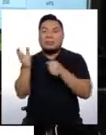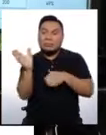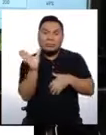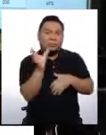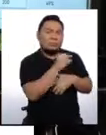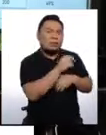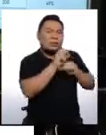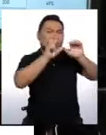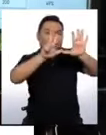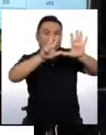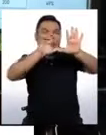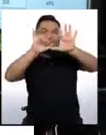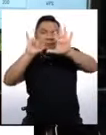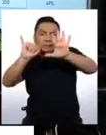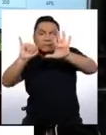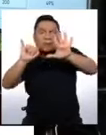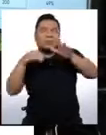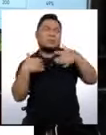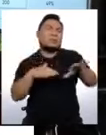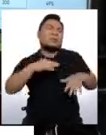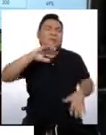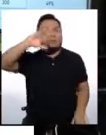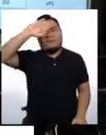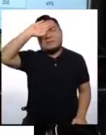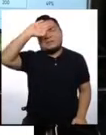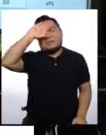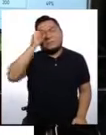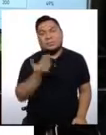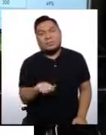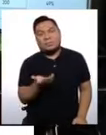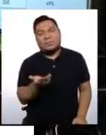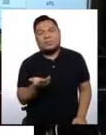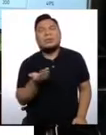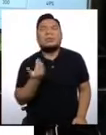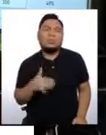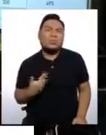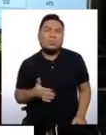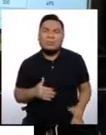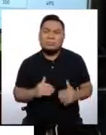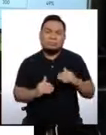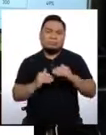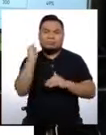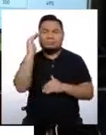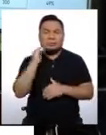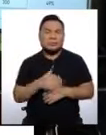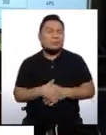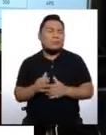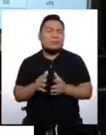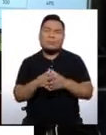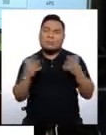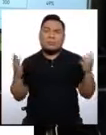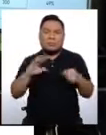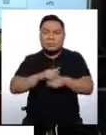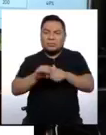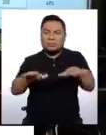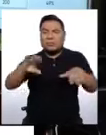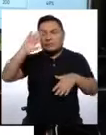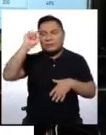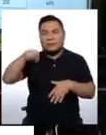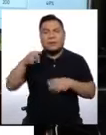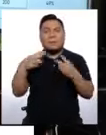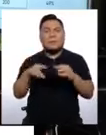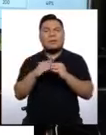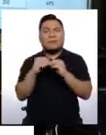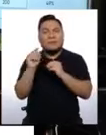86 de cada 100 estaban contagiados era un alto foco de contagio del